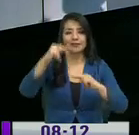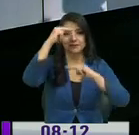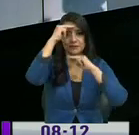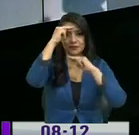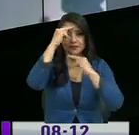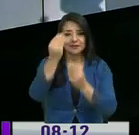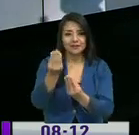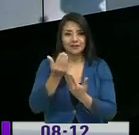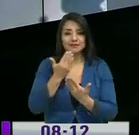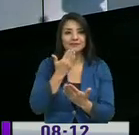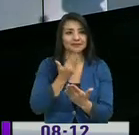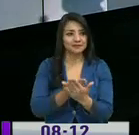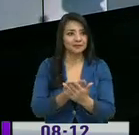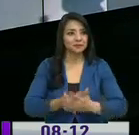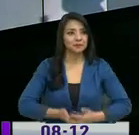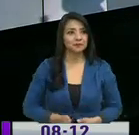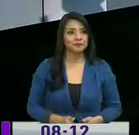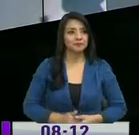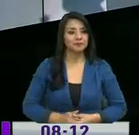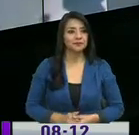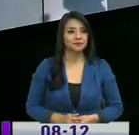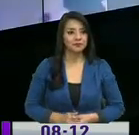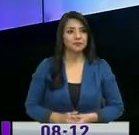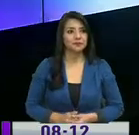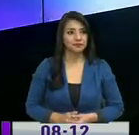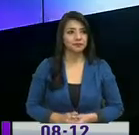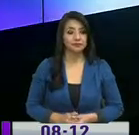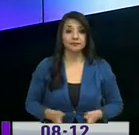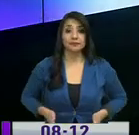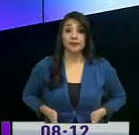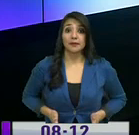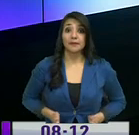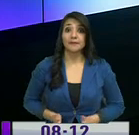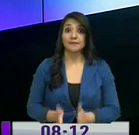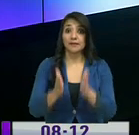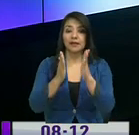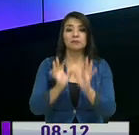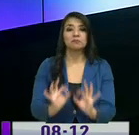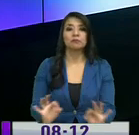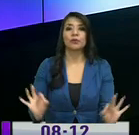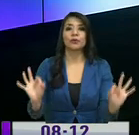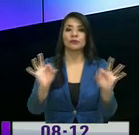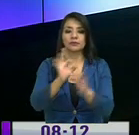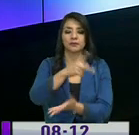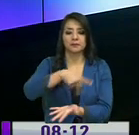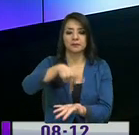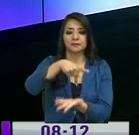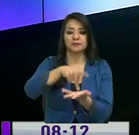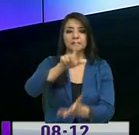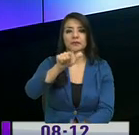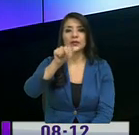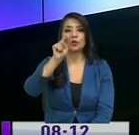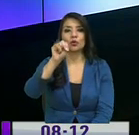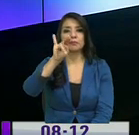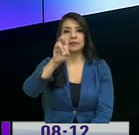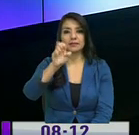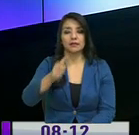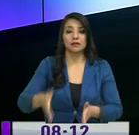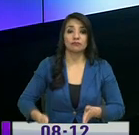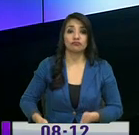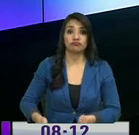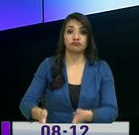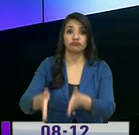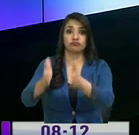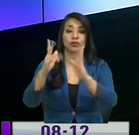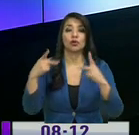por ese aporte, por esa información. Realmente es una vía importante para la parroquia de Lumbicí, pues une ya esta carretera